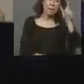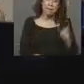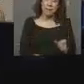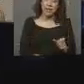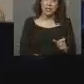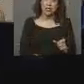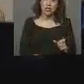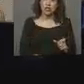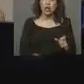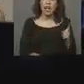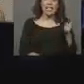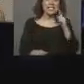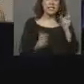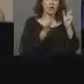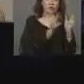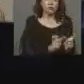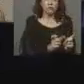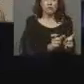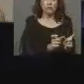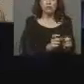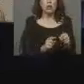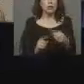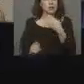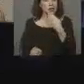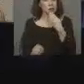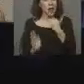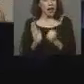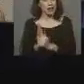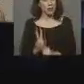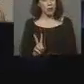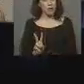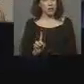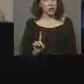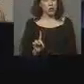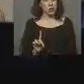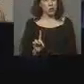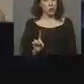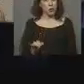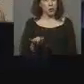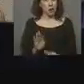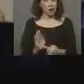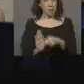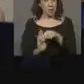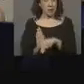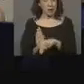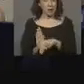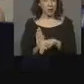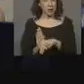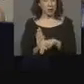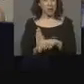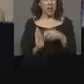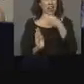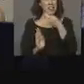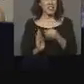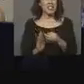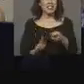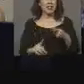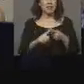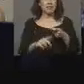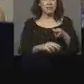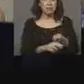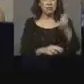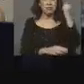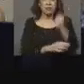persona que se tiene bajo custodia. Por su parte, el artículo 21 del mismo cuerpo normativo la trata como un crimen de